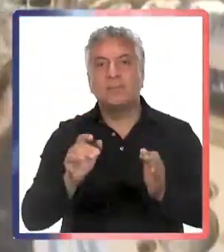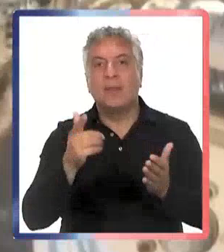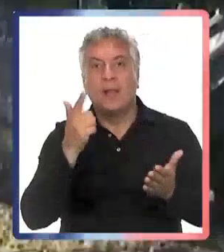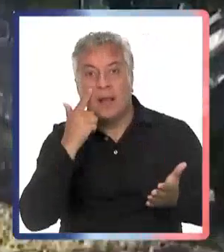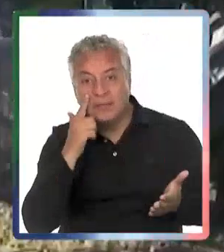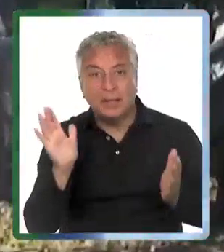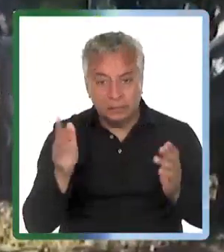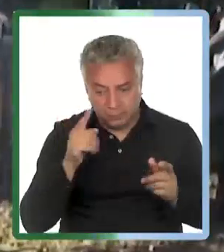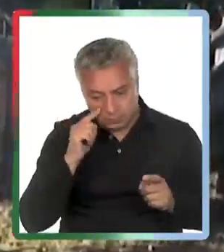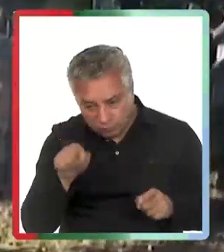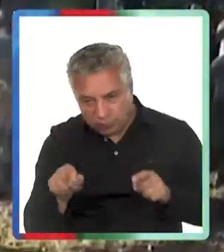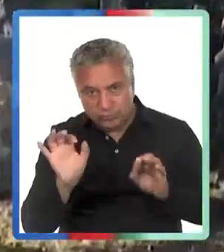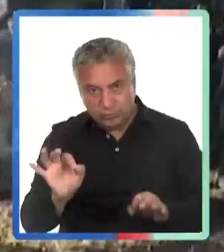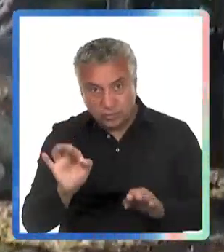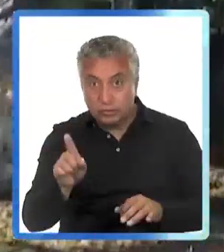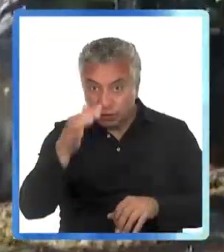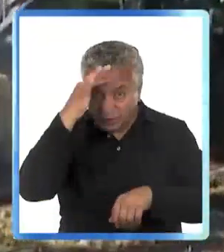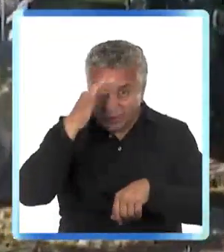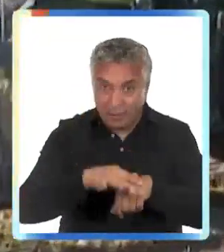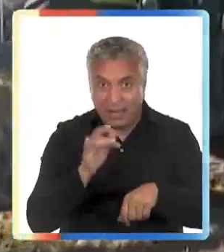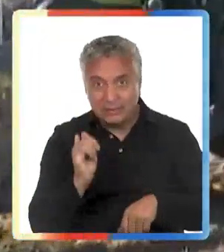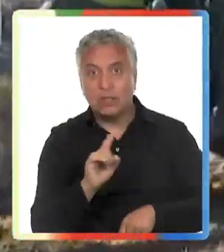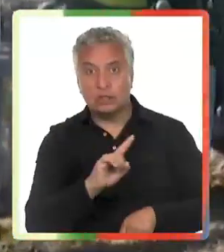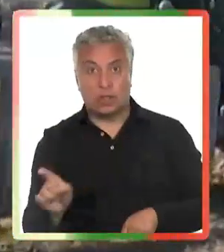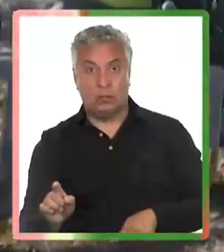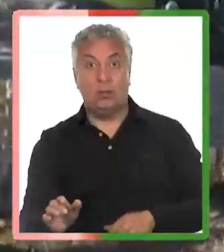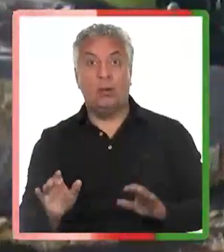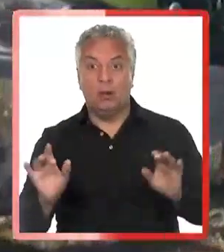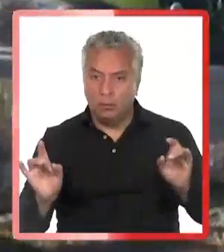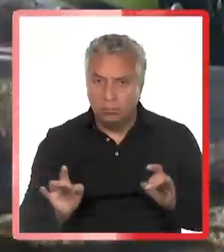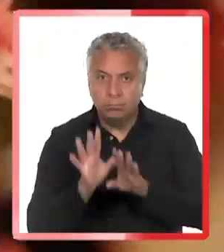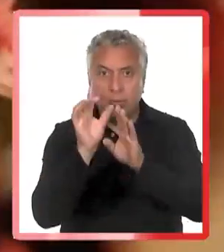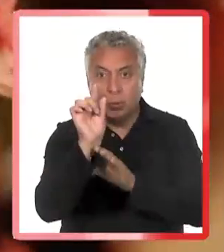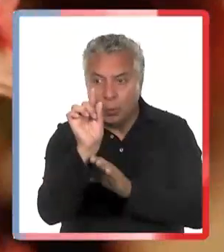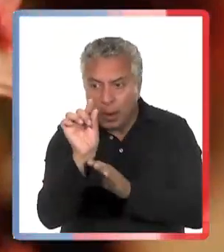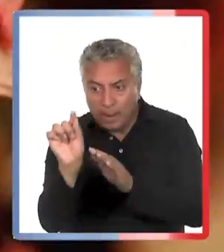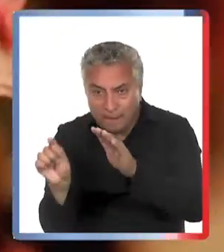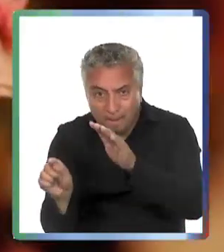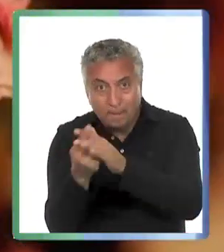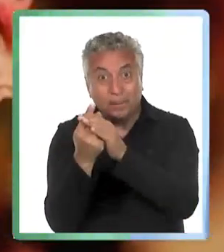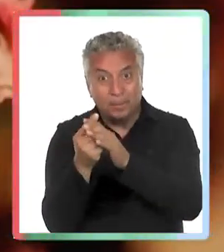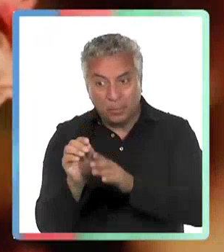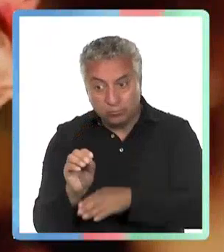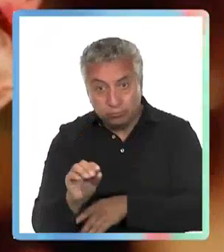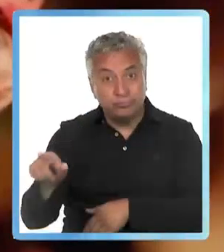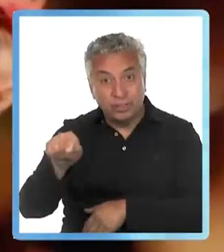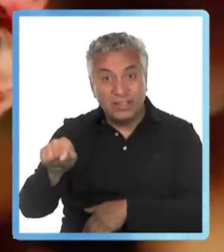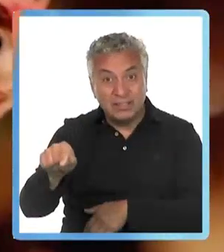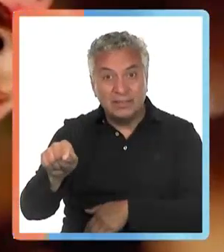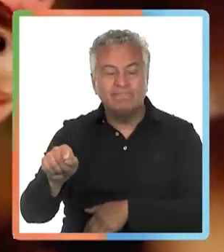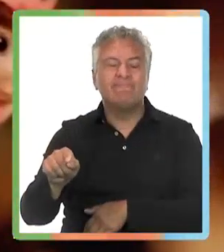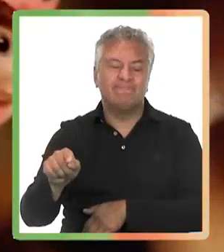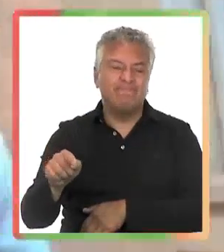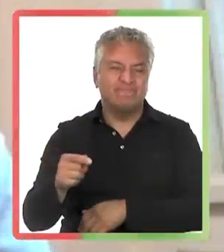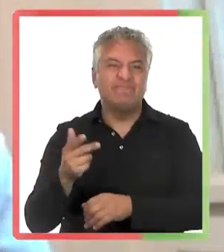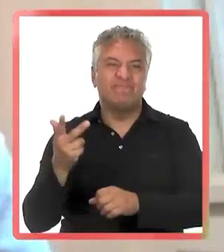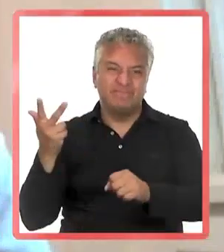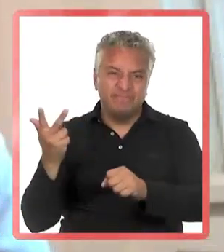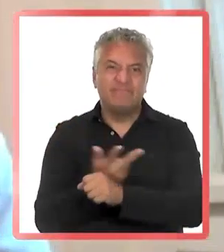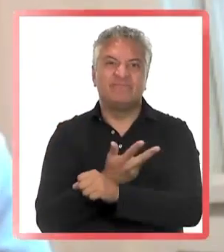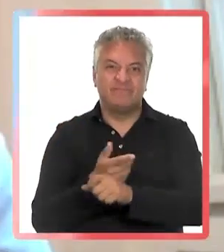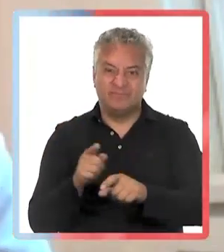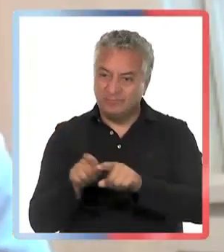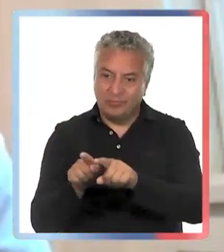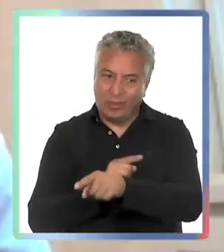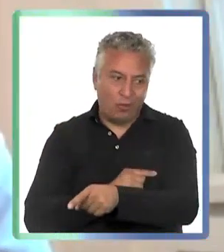test para determinar si se trataba o no de esta ave. Ahora, cuando se detecta un pequeño brote en un criadero, desgraciadamente, muchas veces hay